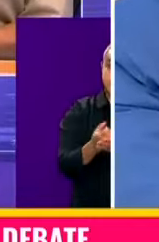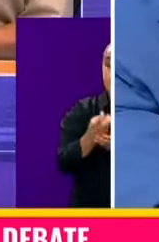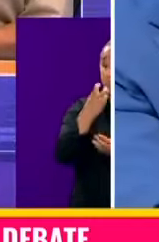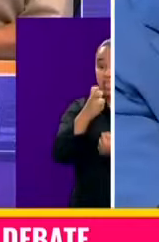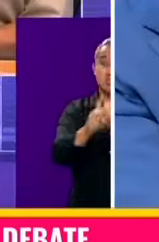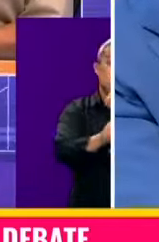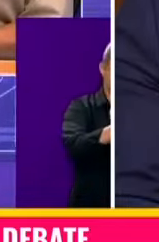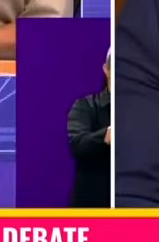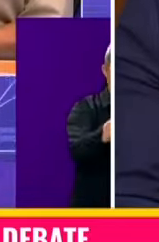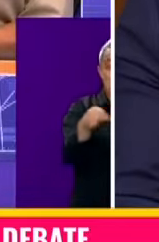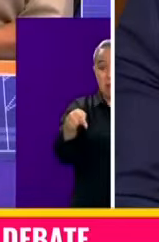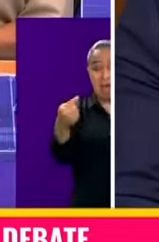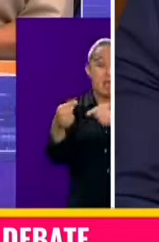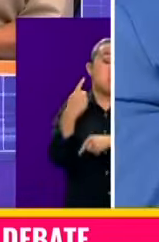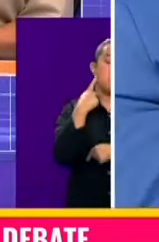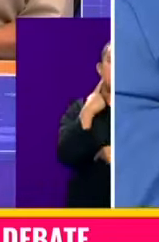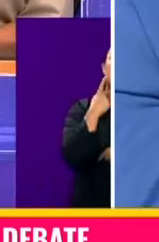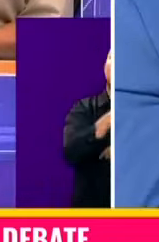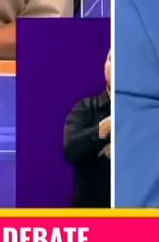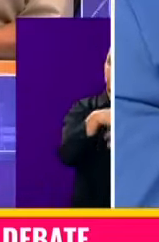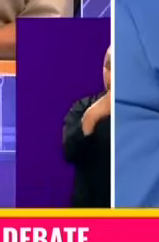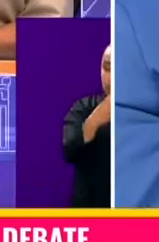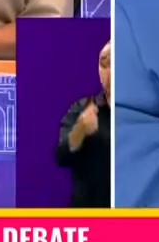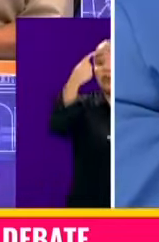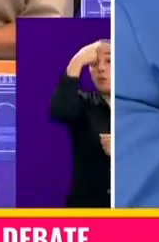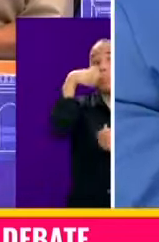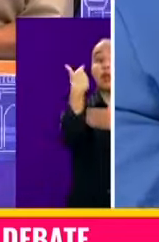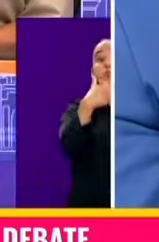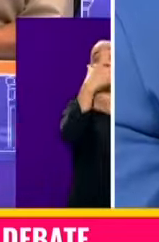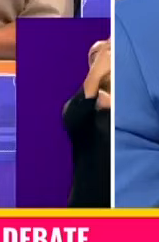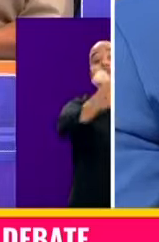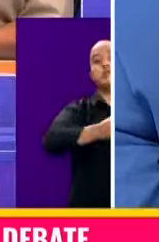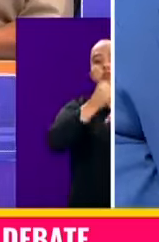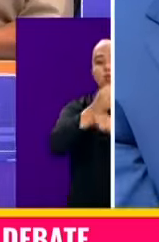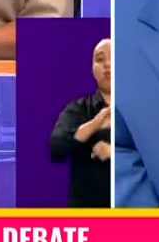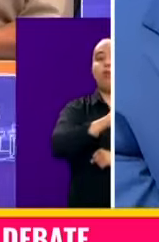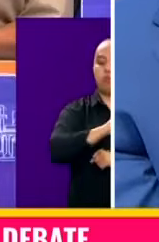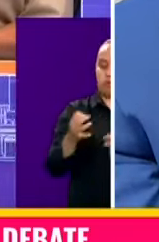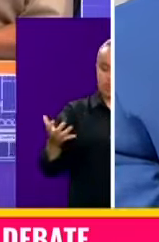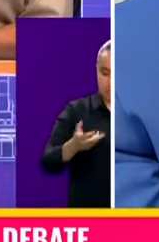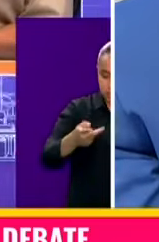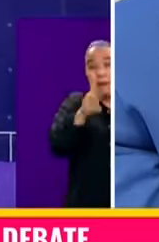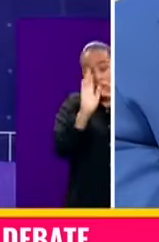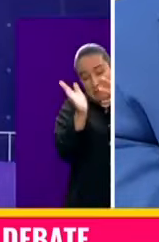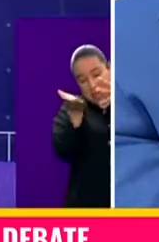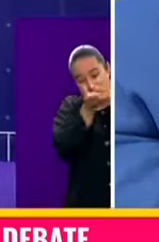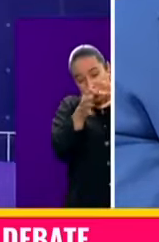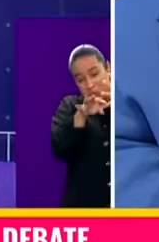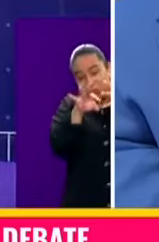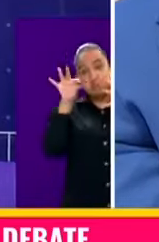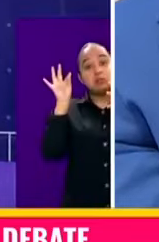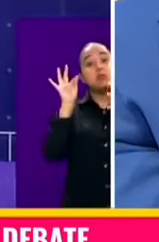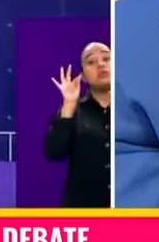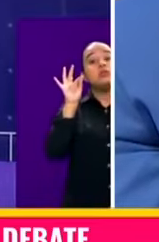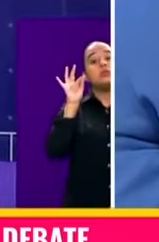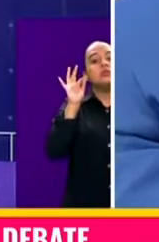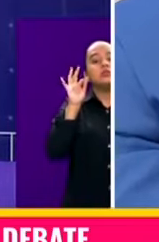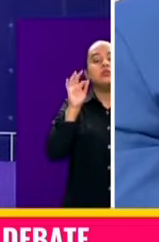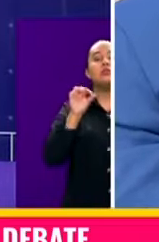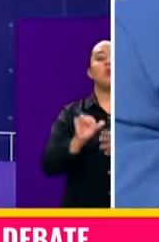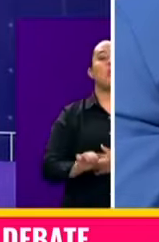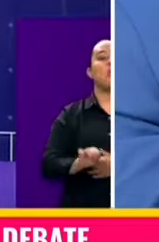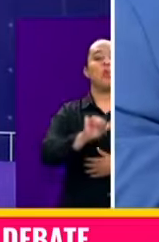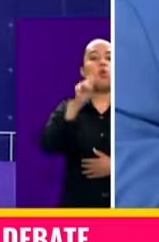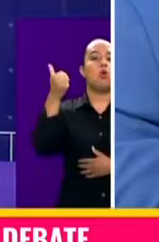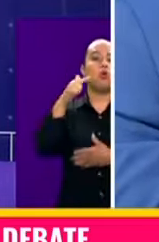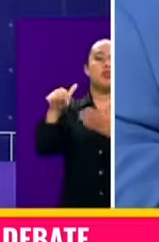la que yo no acabo de comprender, Enrique. O sea, entiendo las propuestas, entiendo lo que están diciendo, pero ¿por qué tanto ataque entre unos y otros si ya sabemos que quizá esa